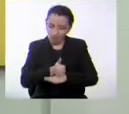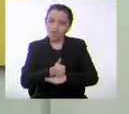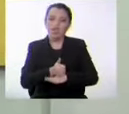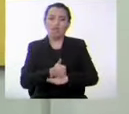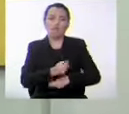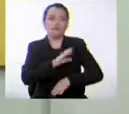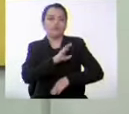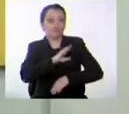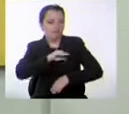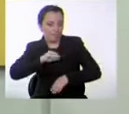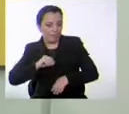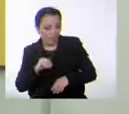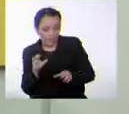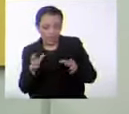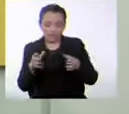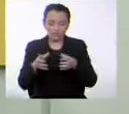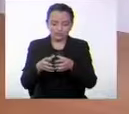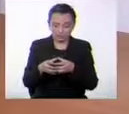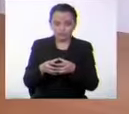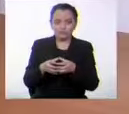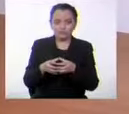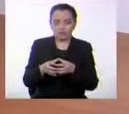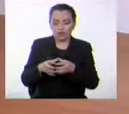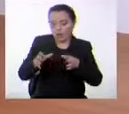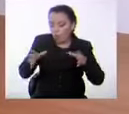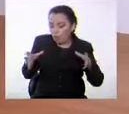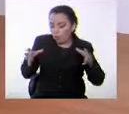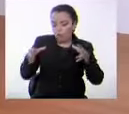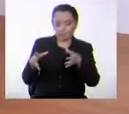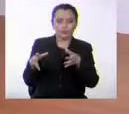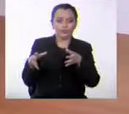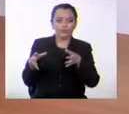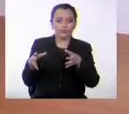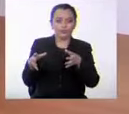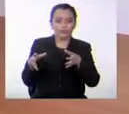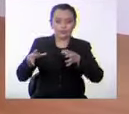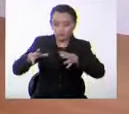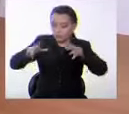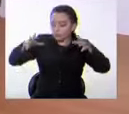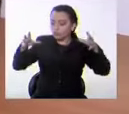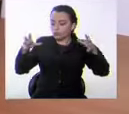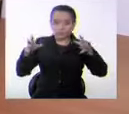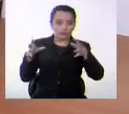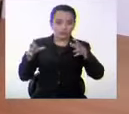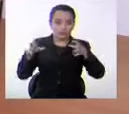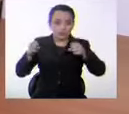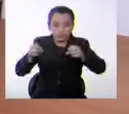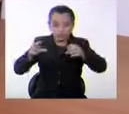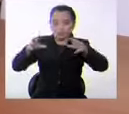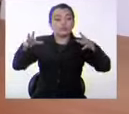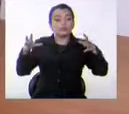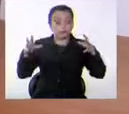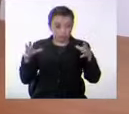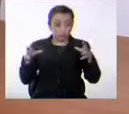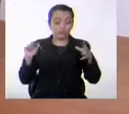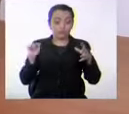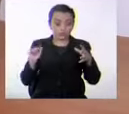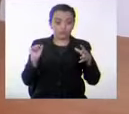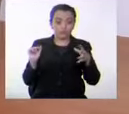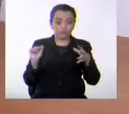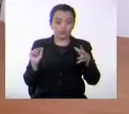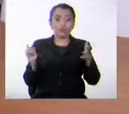familias, luego van creando grupos más grandes hasta llegar a la conformación de estados. Muy bien. Y en estos estados se